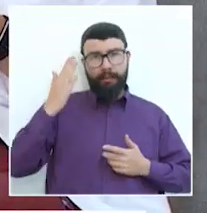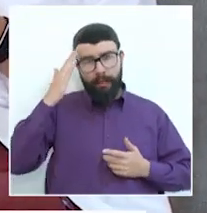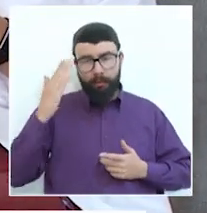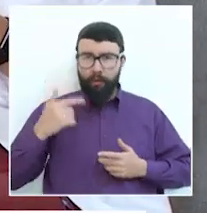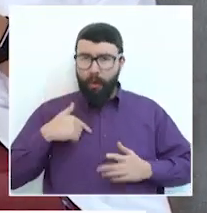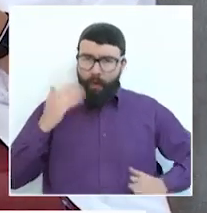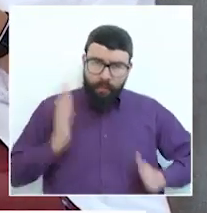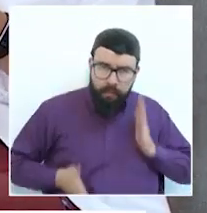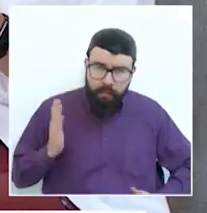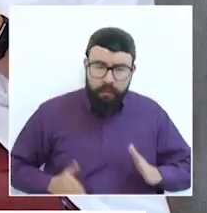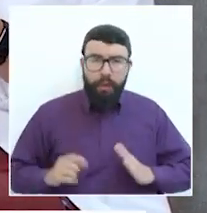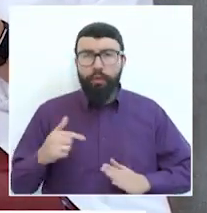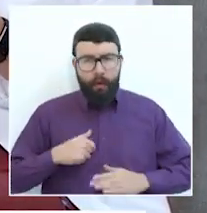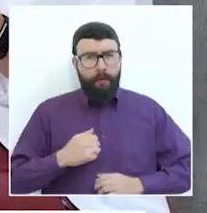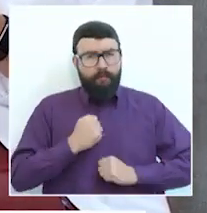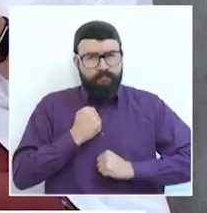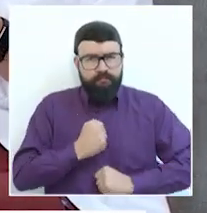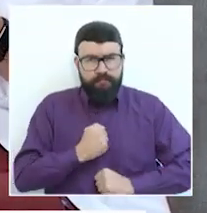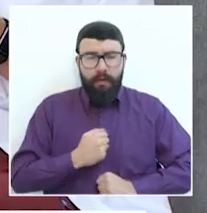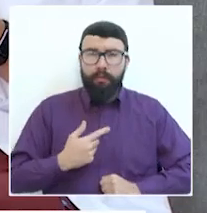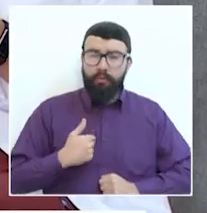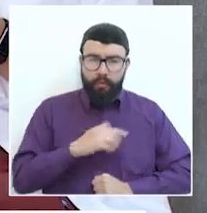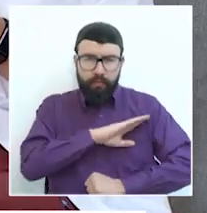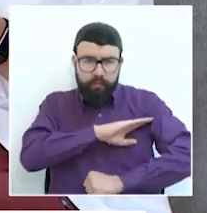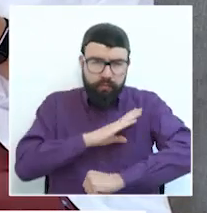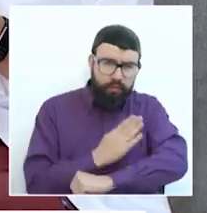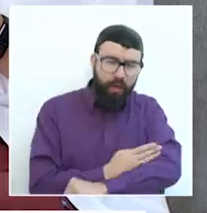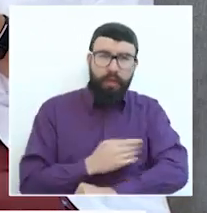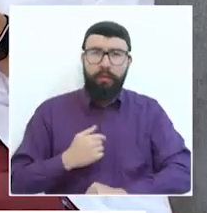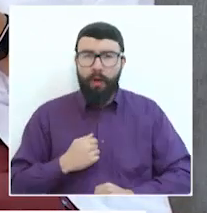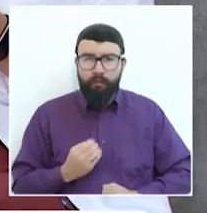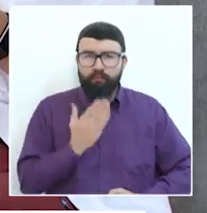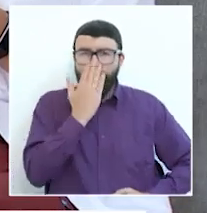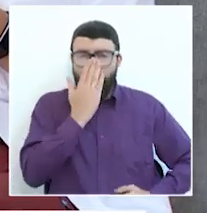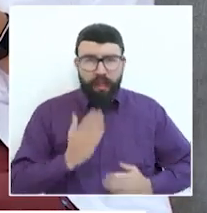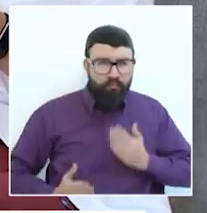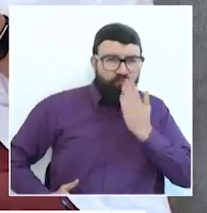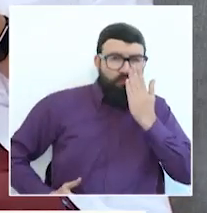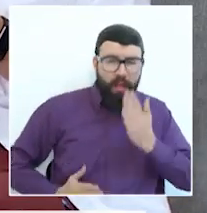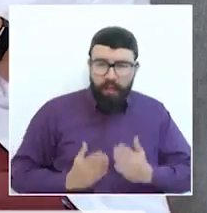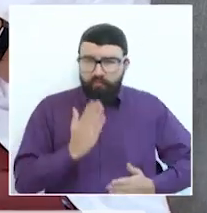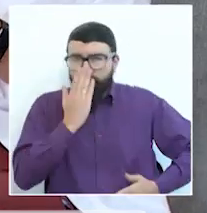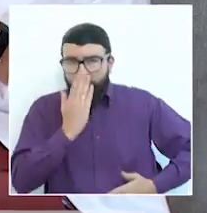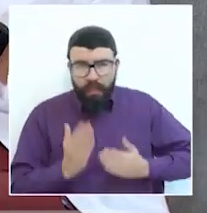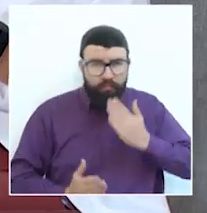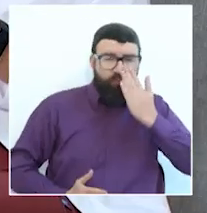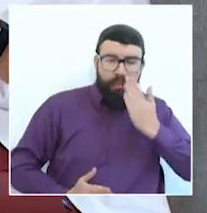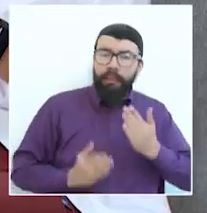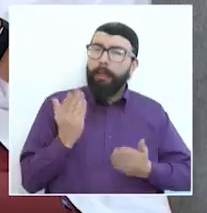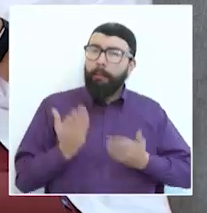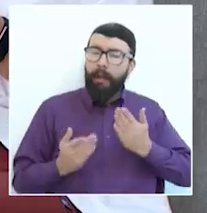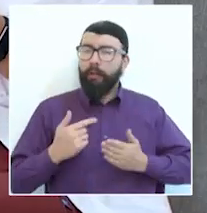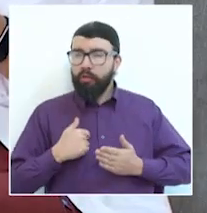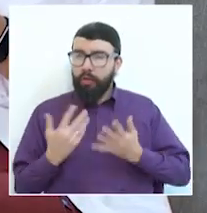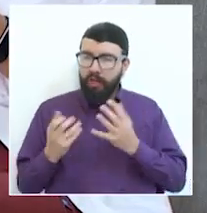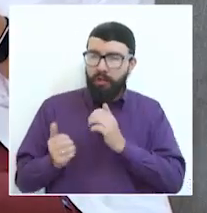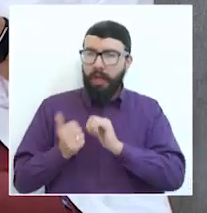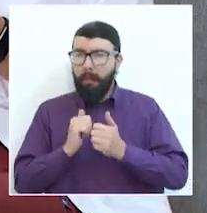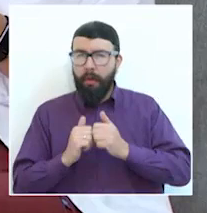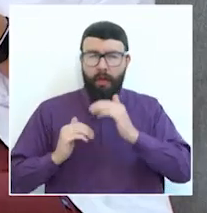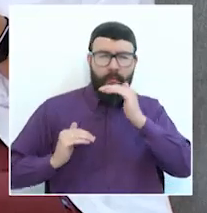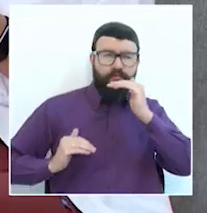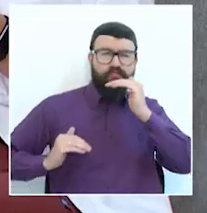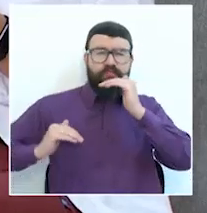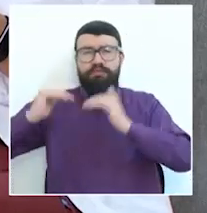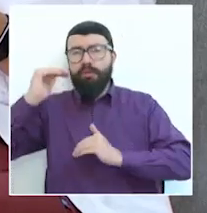velocidad, resistencia, fuerza, capacidad aeróbica, cómo está, depende de lo que quiera hacer, si soy un deportista de alto